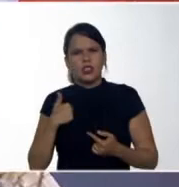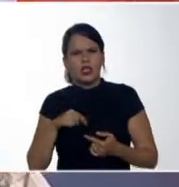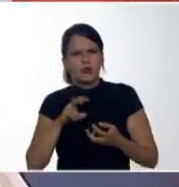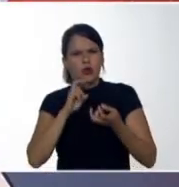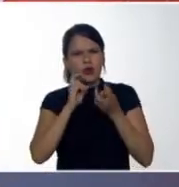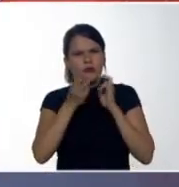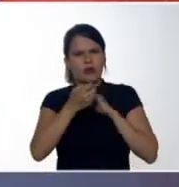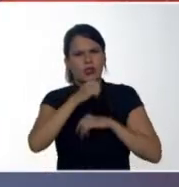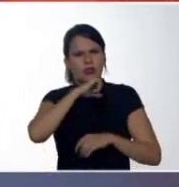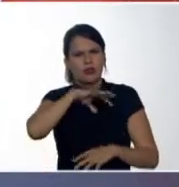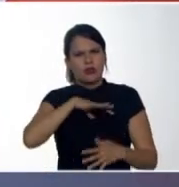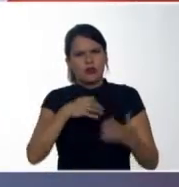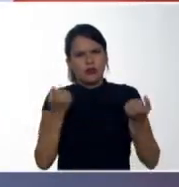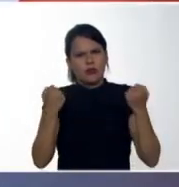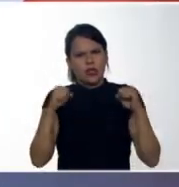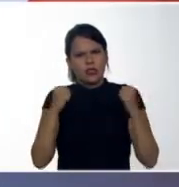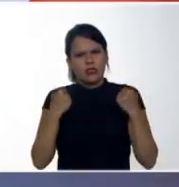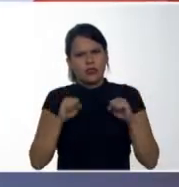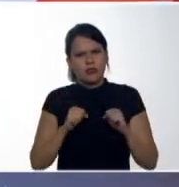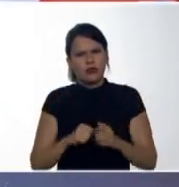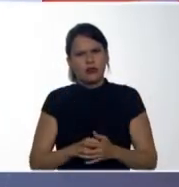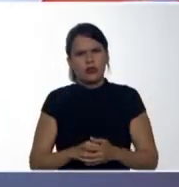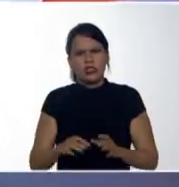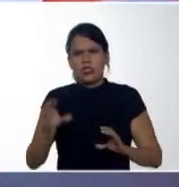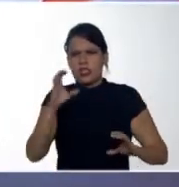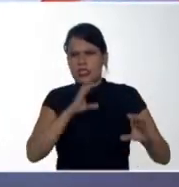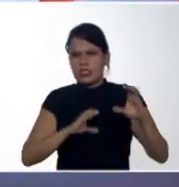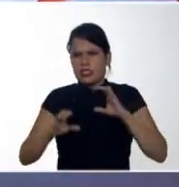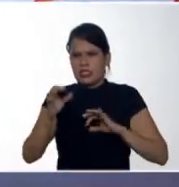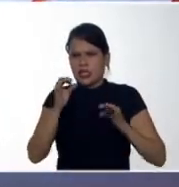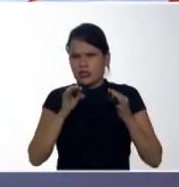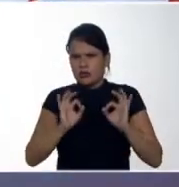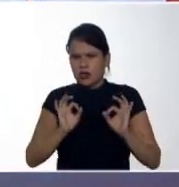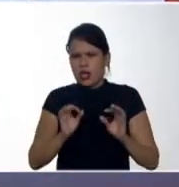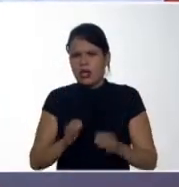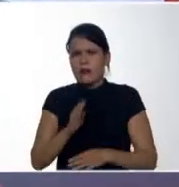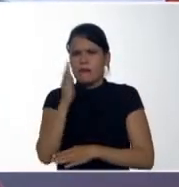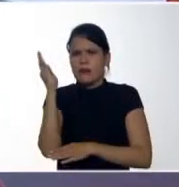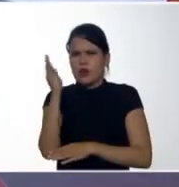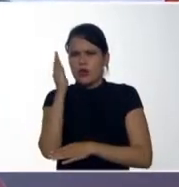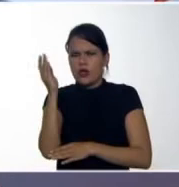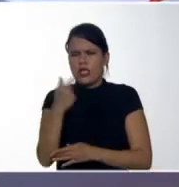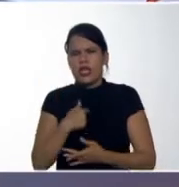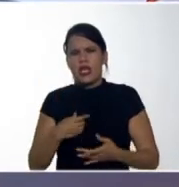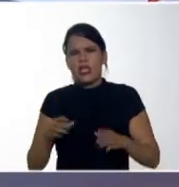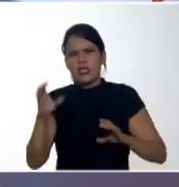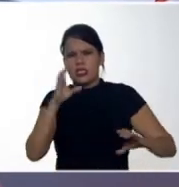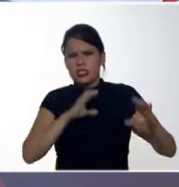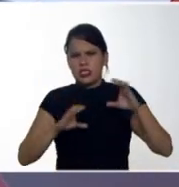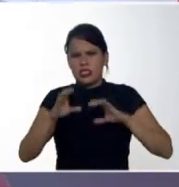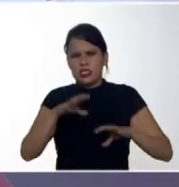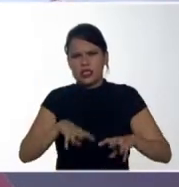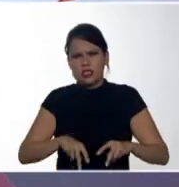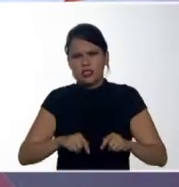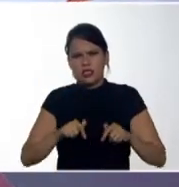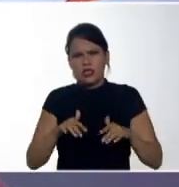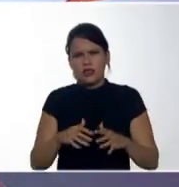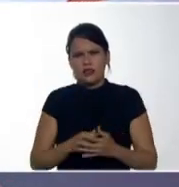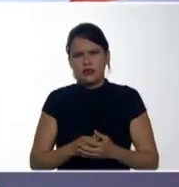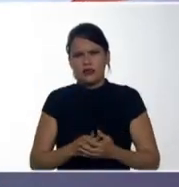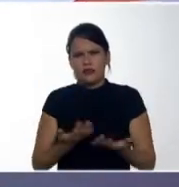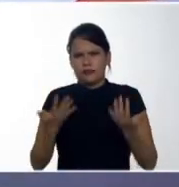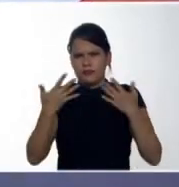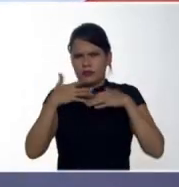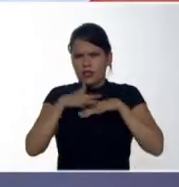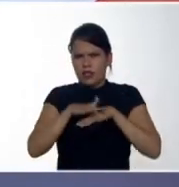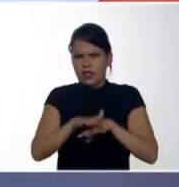referentes teórico-prácticos de ciencias naturales, biología y ciencia de la tierra, combinado